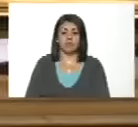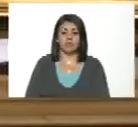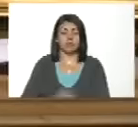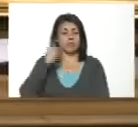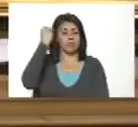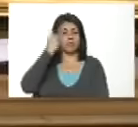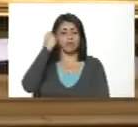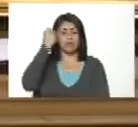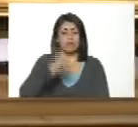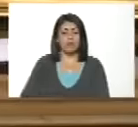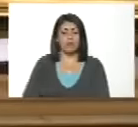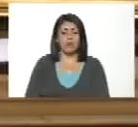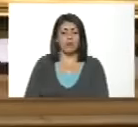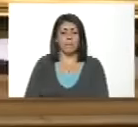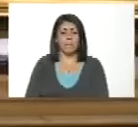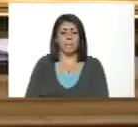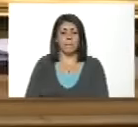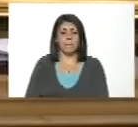En consideración.